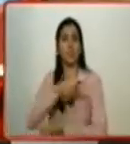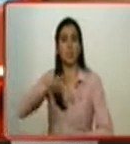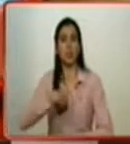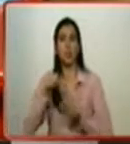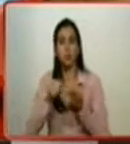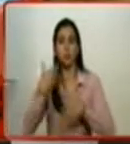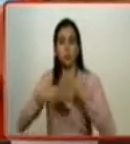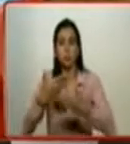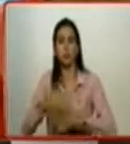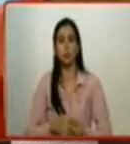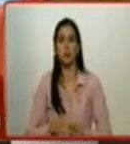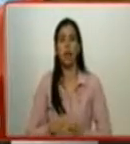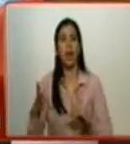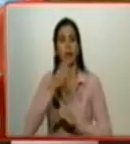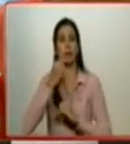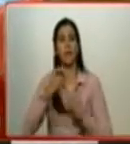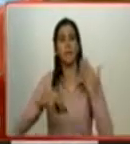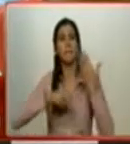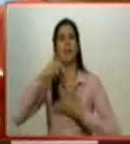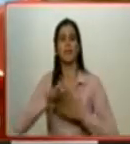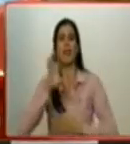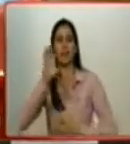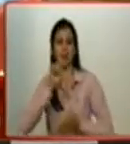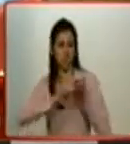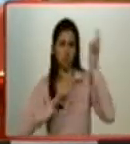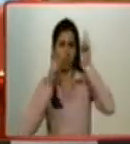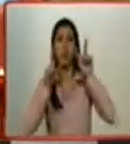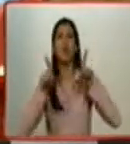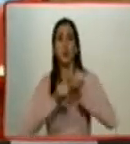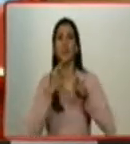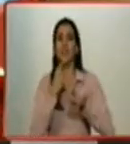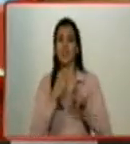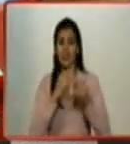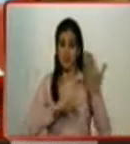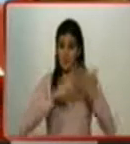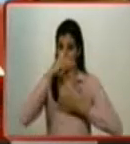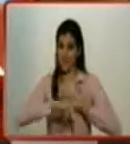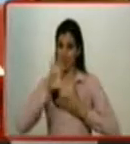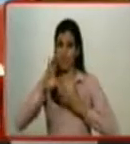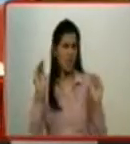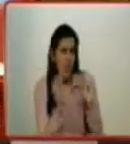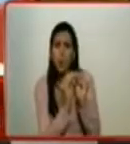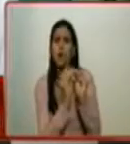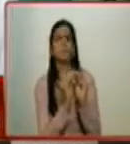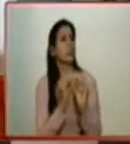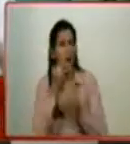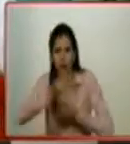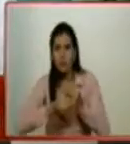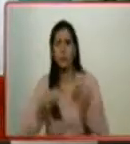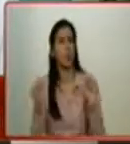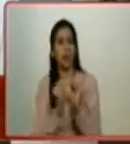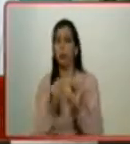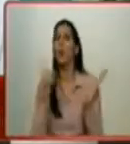seguir avanzando en hacer realidad el Plan de la Patria, y así como está establecido en el Plan de la Patria, lo hemos venido desarrollando.